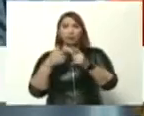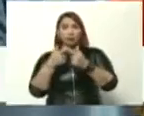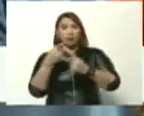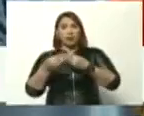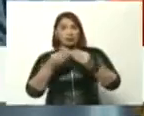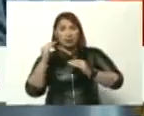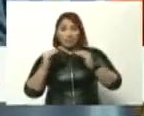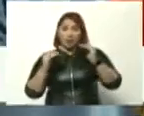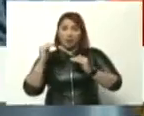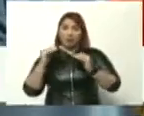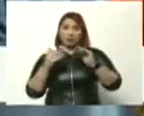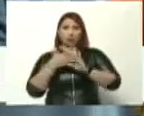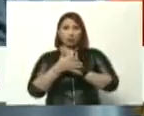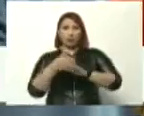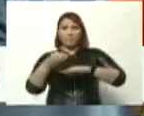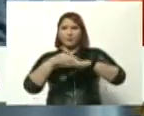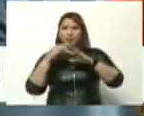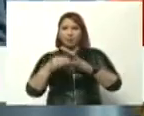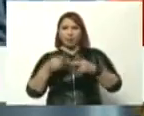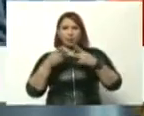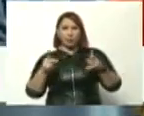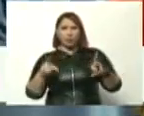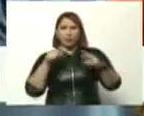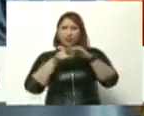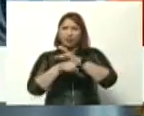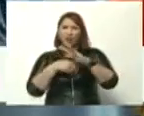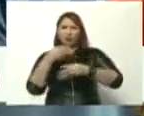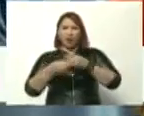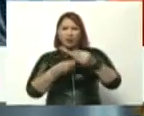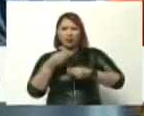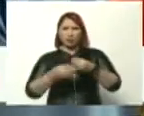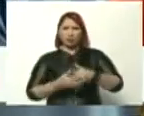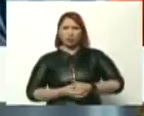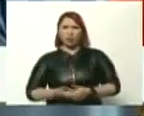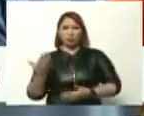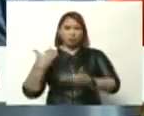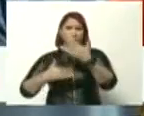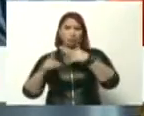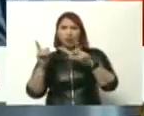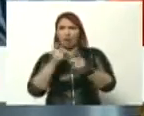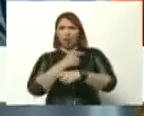balances de lo que el Ministerio Público, el interno, ha hecho desde